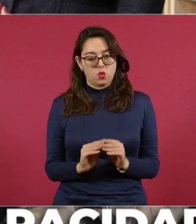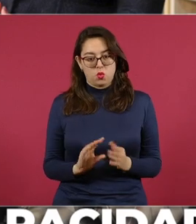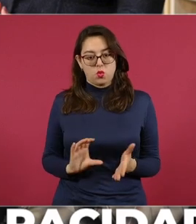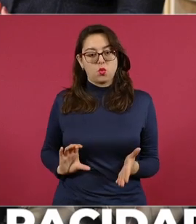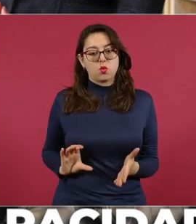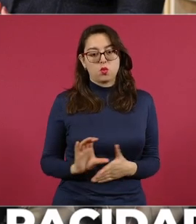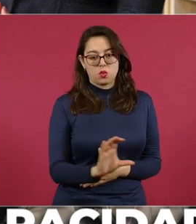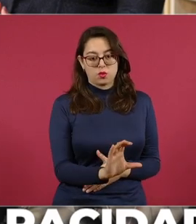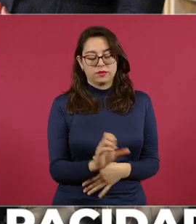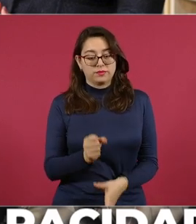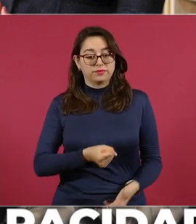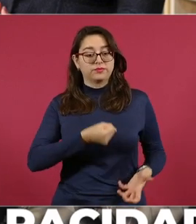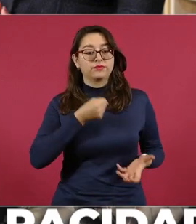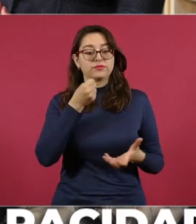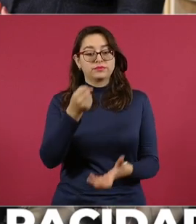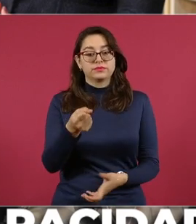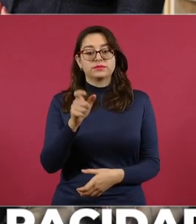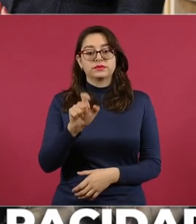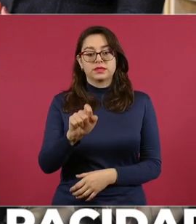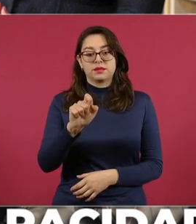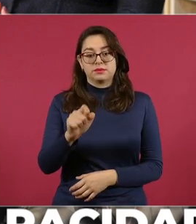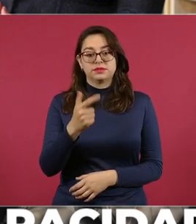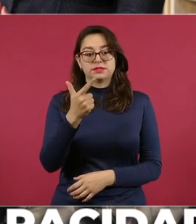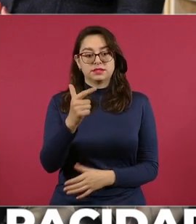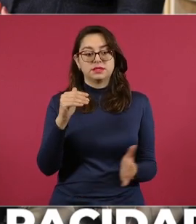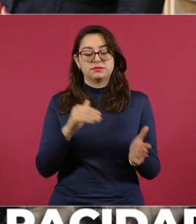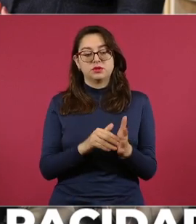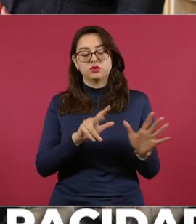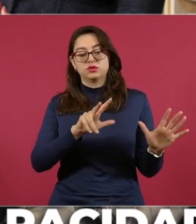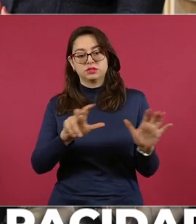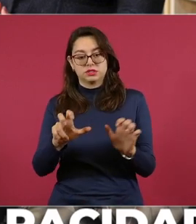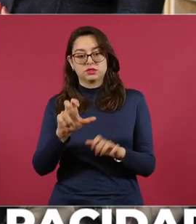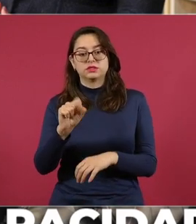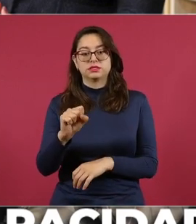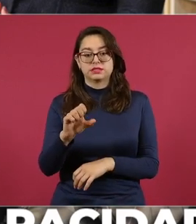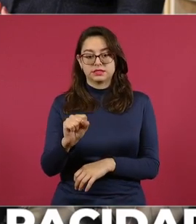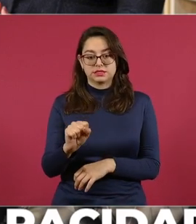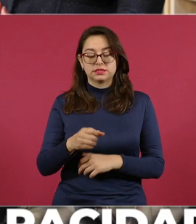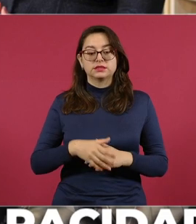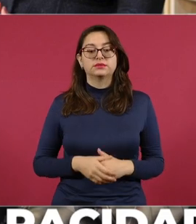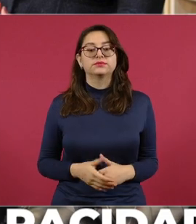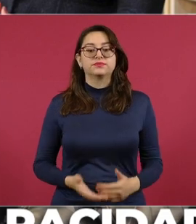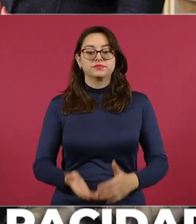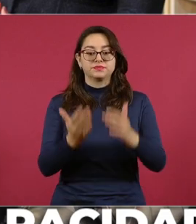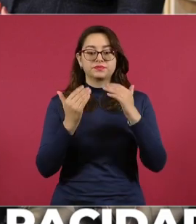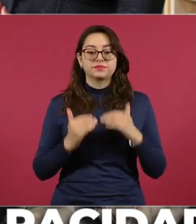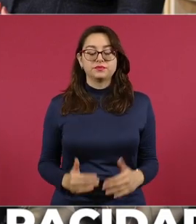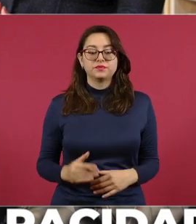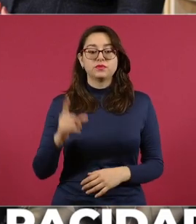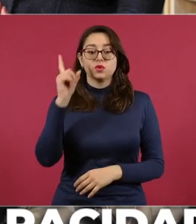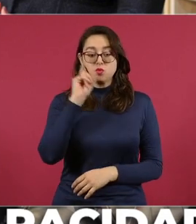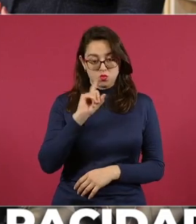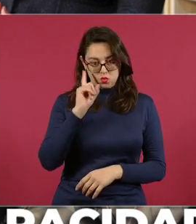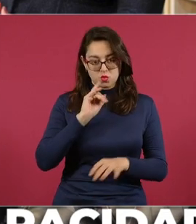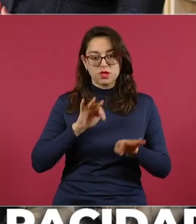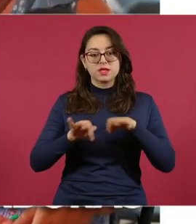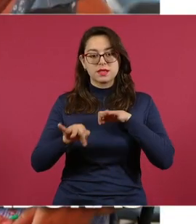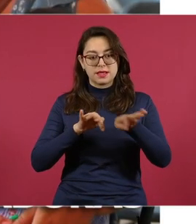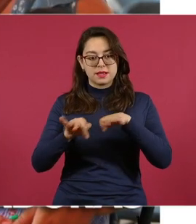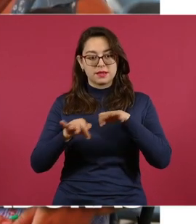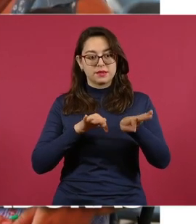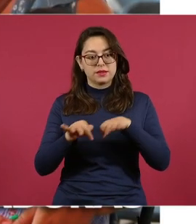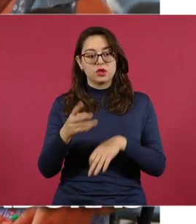es de 27.860 millones de pesos. En el caso del programa de madres trabajadoras,